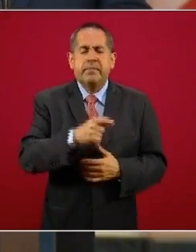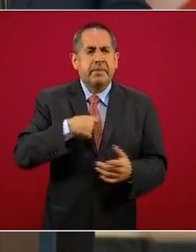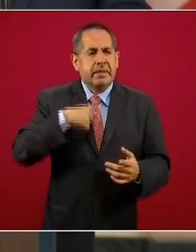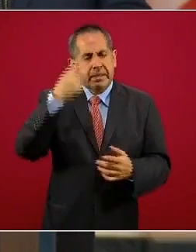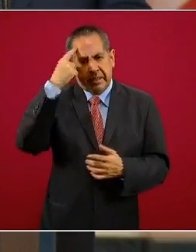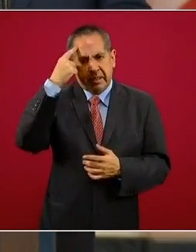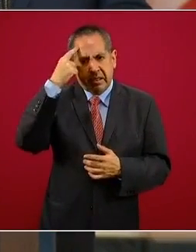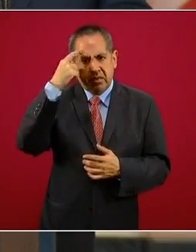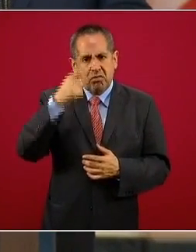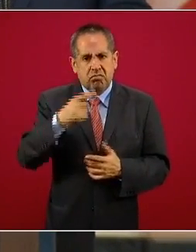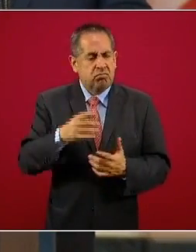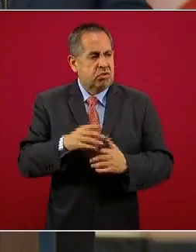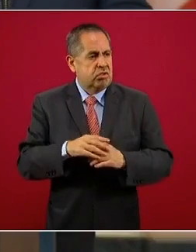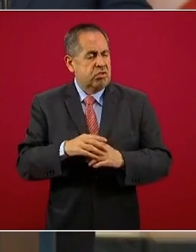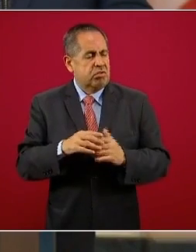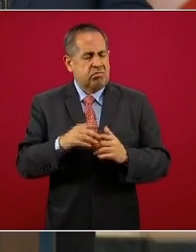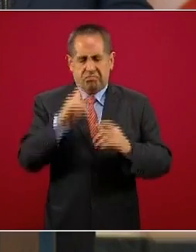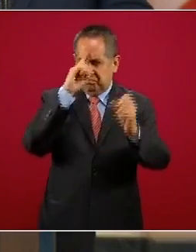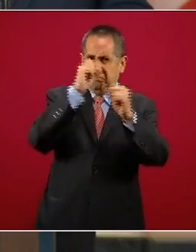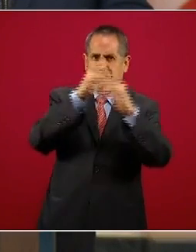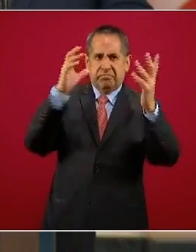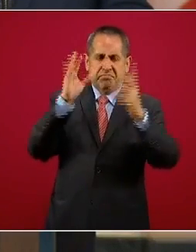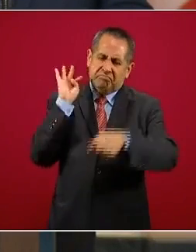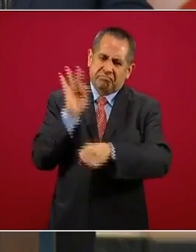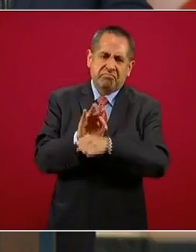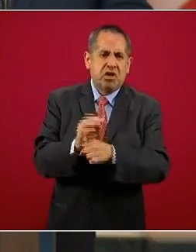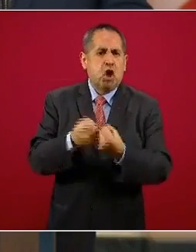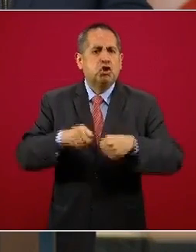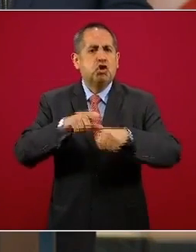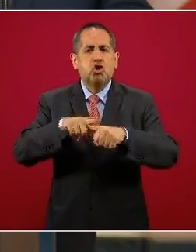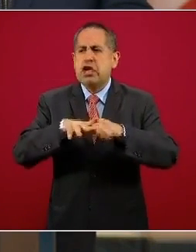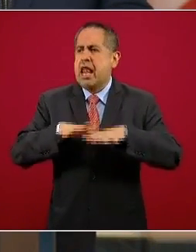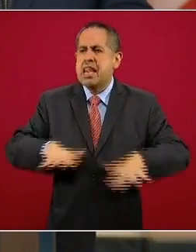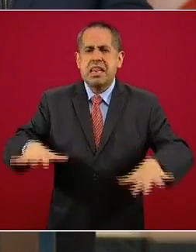una dimensión social.